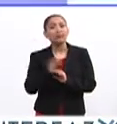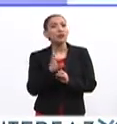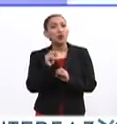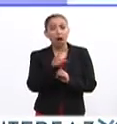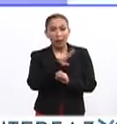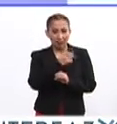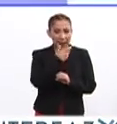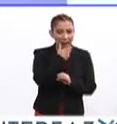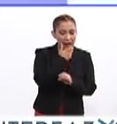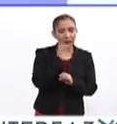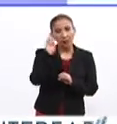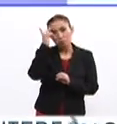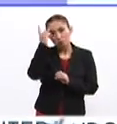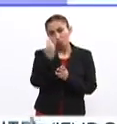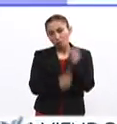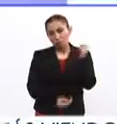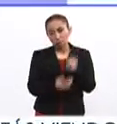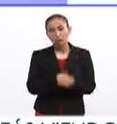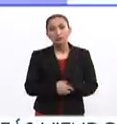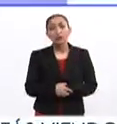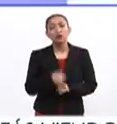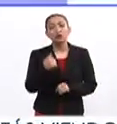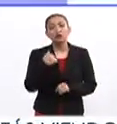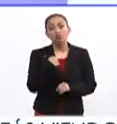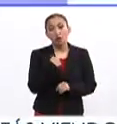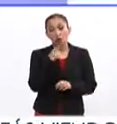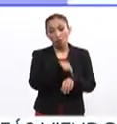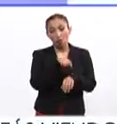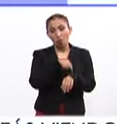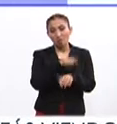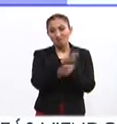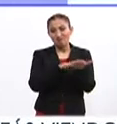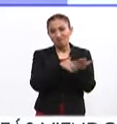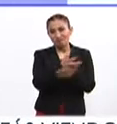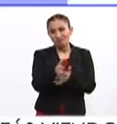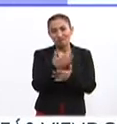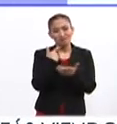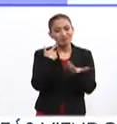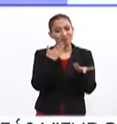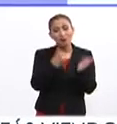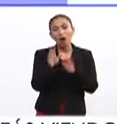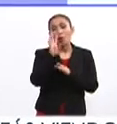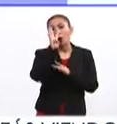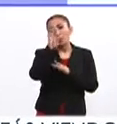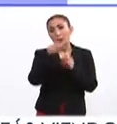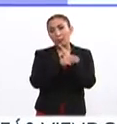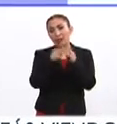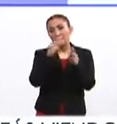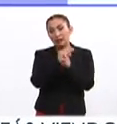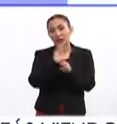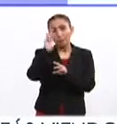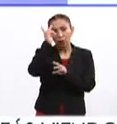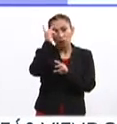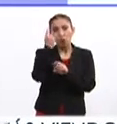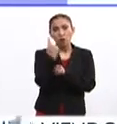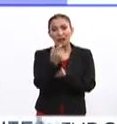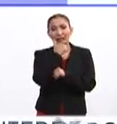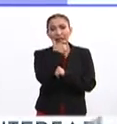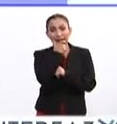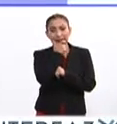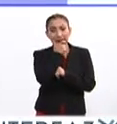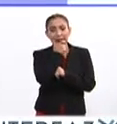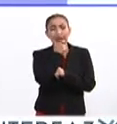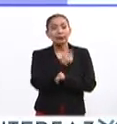en inglés y había en portugués. Correcto. Yo por mis horarios y etc. tomé 4 materias en portugués y 1 en